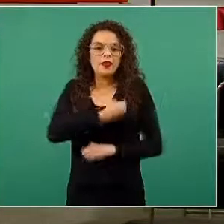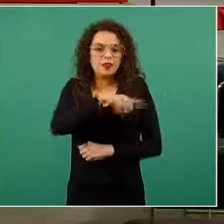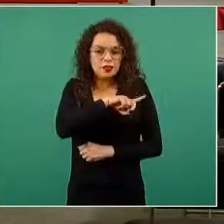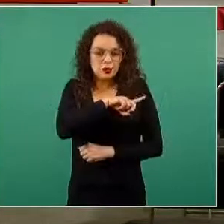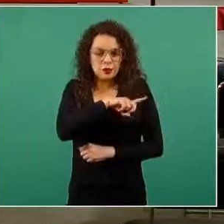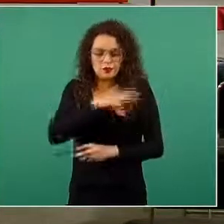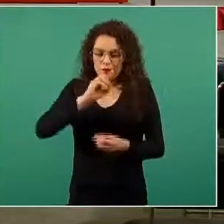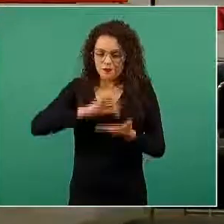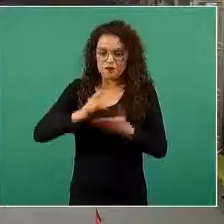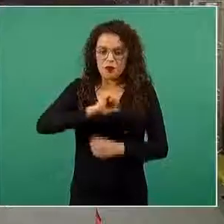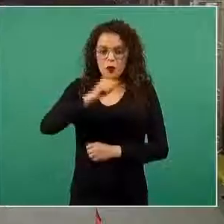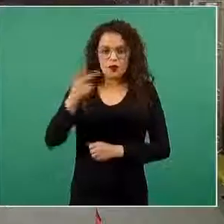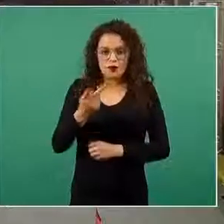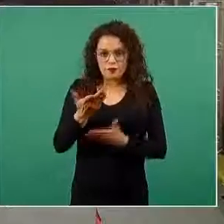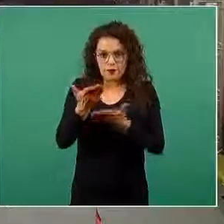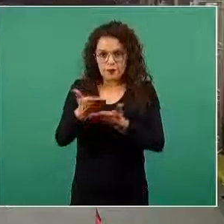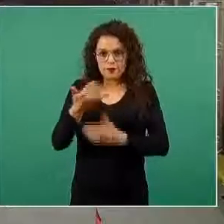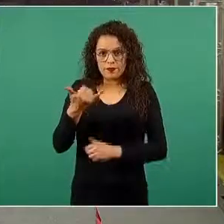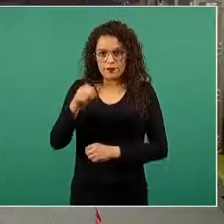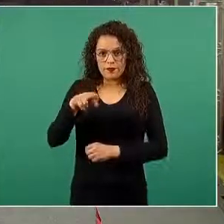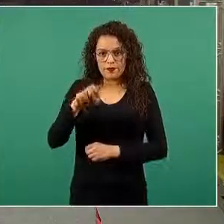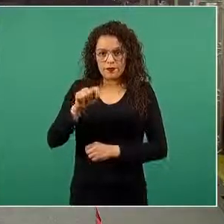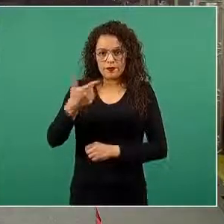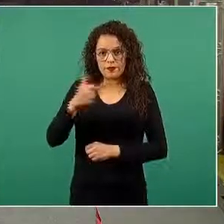siguiente pregunta. Janet Galindo, Mundo Farma.